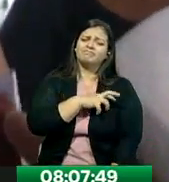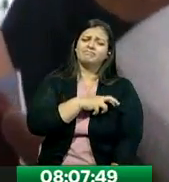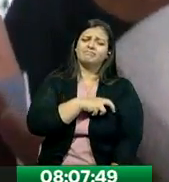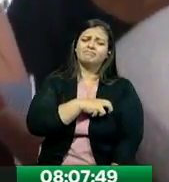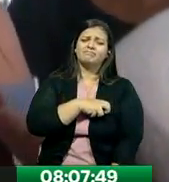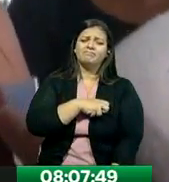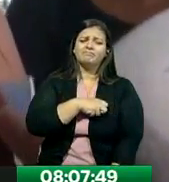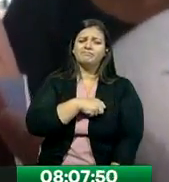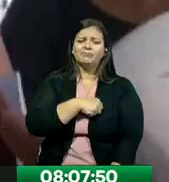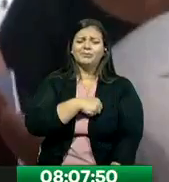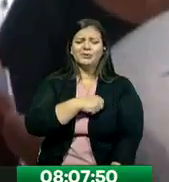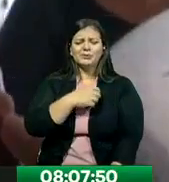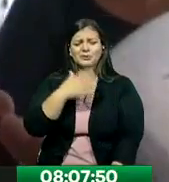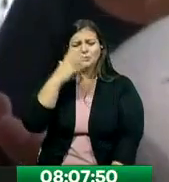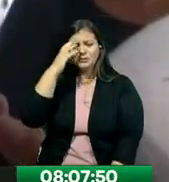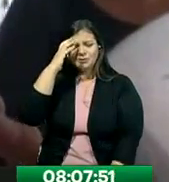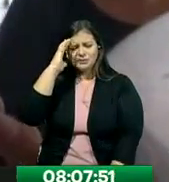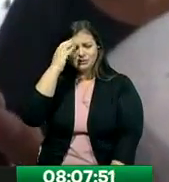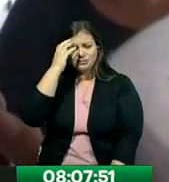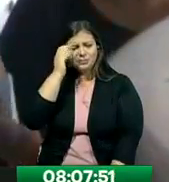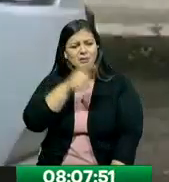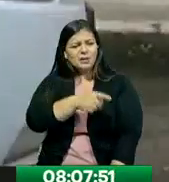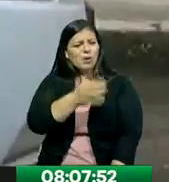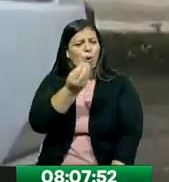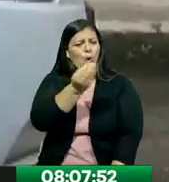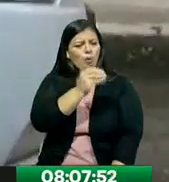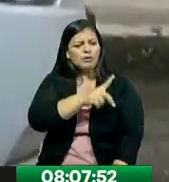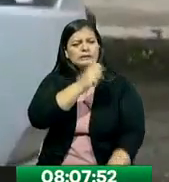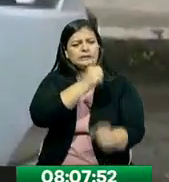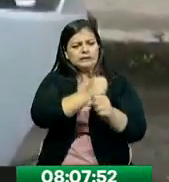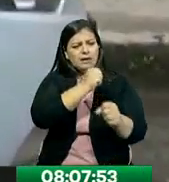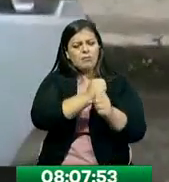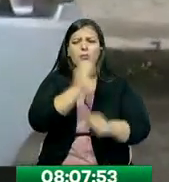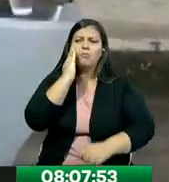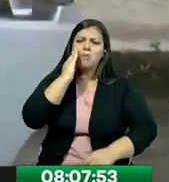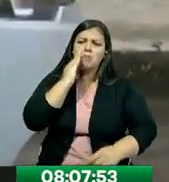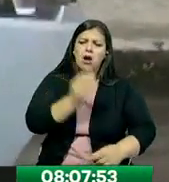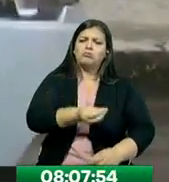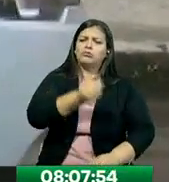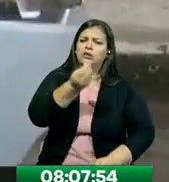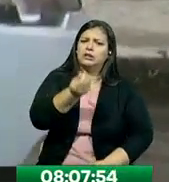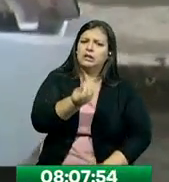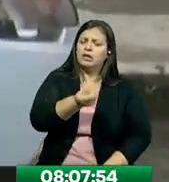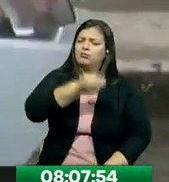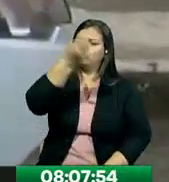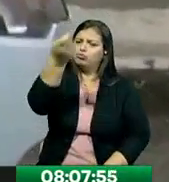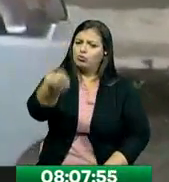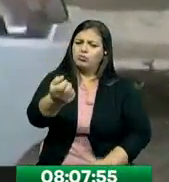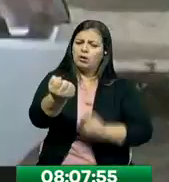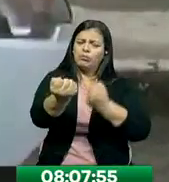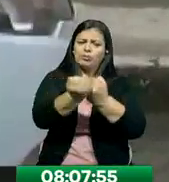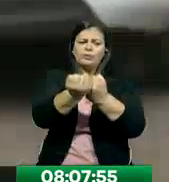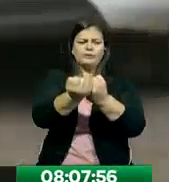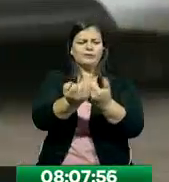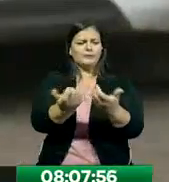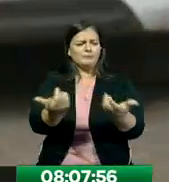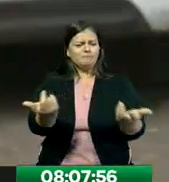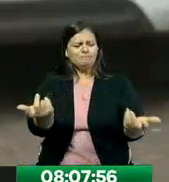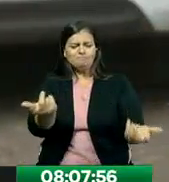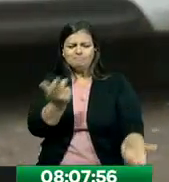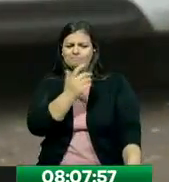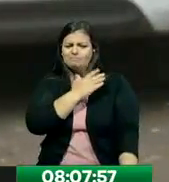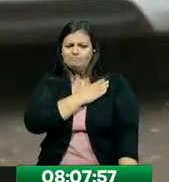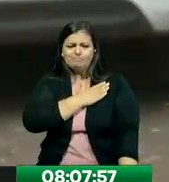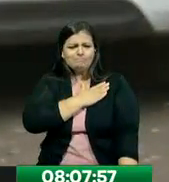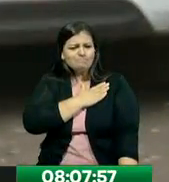que luchamos todos los días por sacar adelante a nuestras familias. El presunto causante se habría hospedado en el lugar la madrugada del sábado,